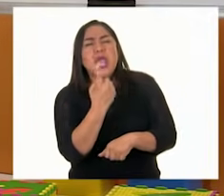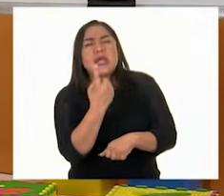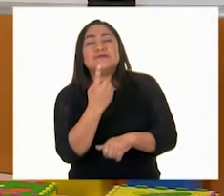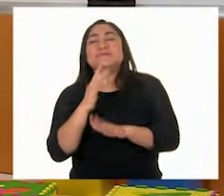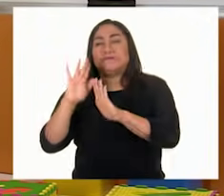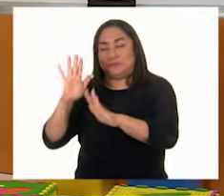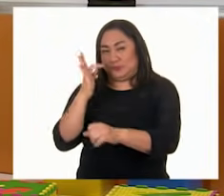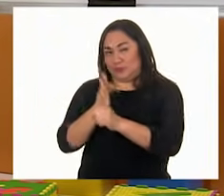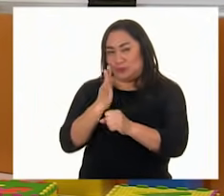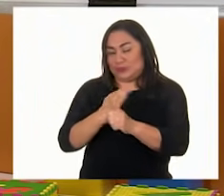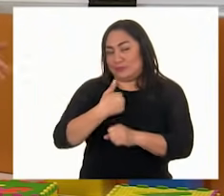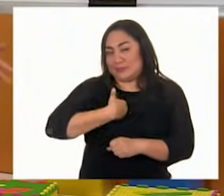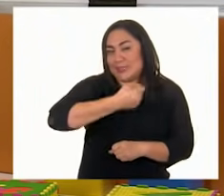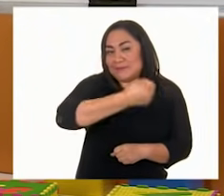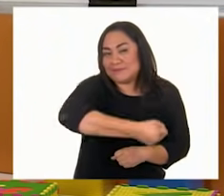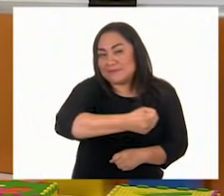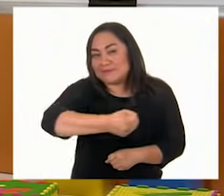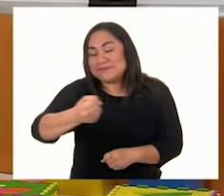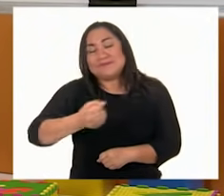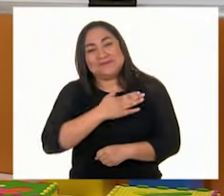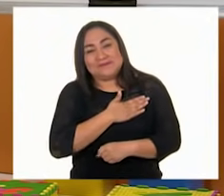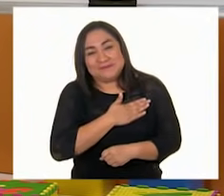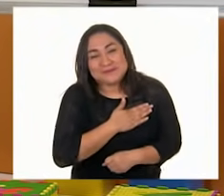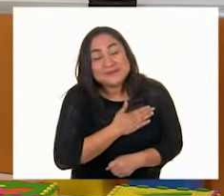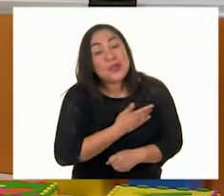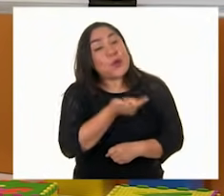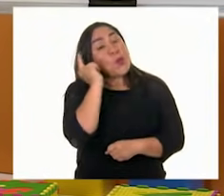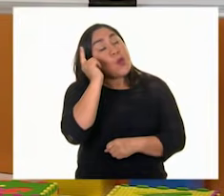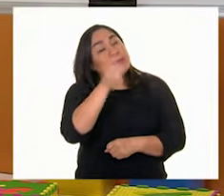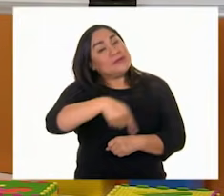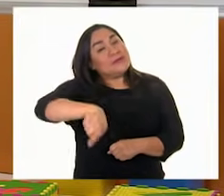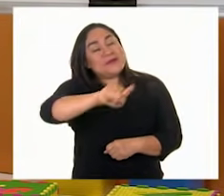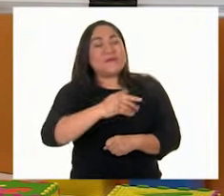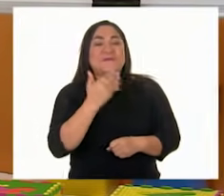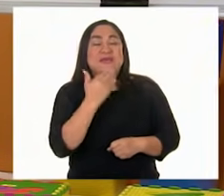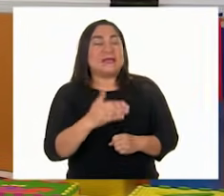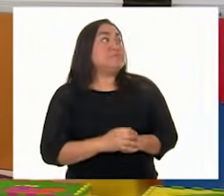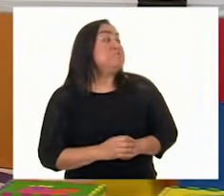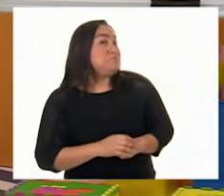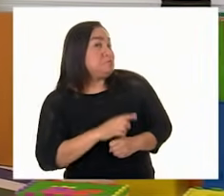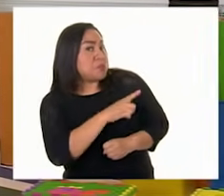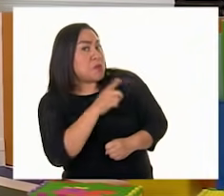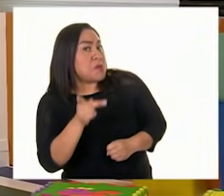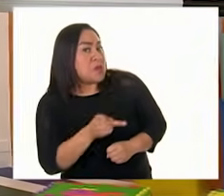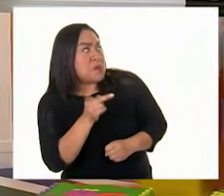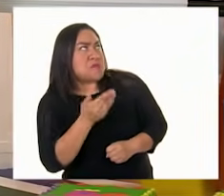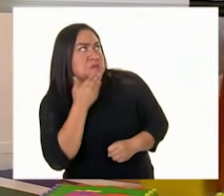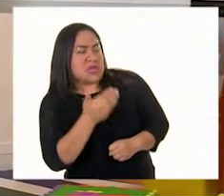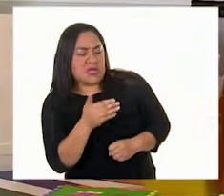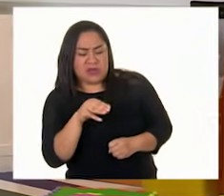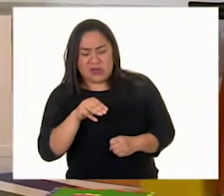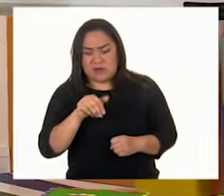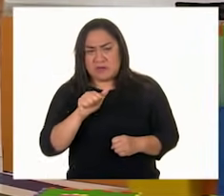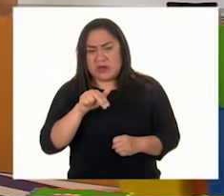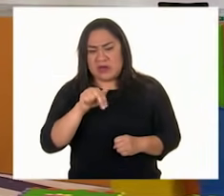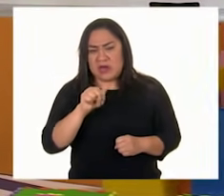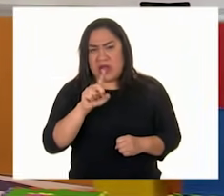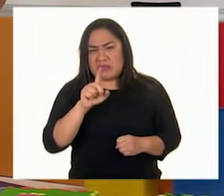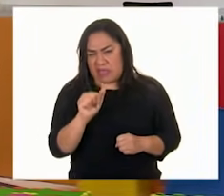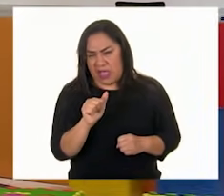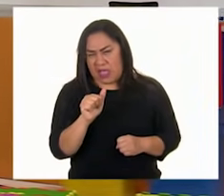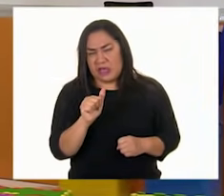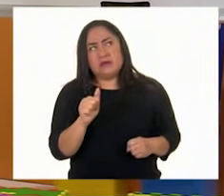y mis niñas, los saludo de corazón, esperando se encuentren muy bien. Y qué buena pregunta, ¿por qué no manada? ¿Y por qué no